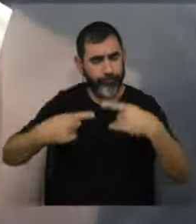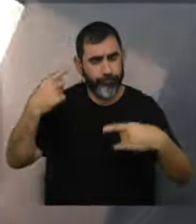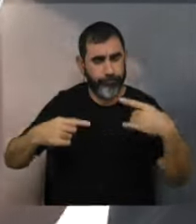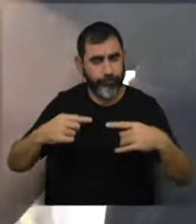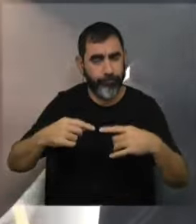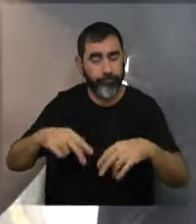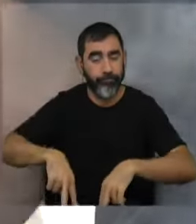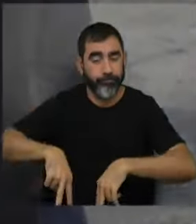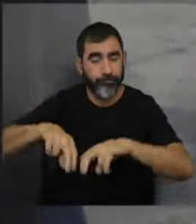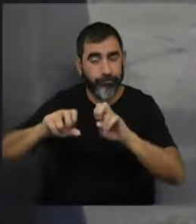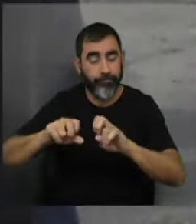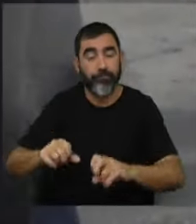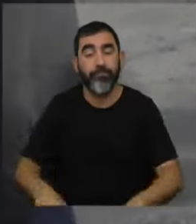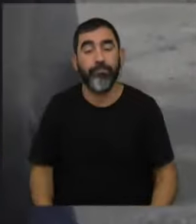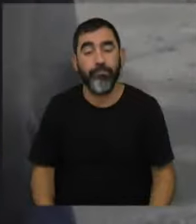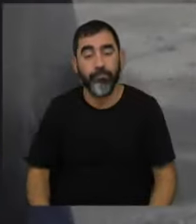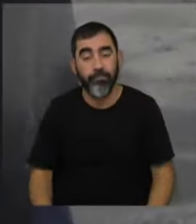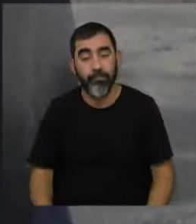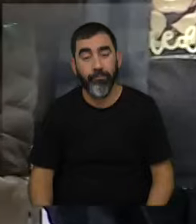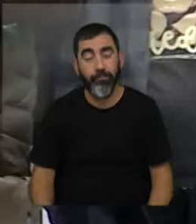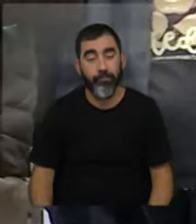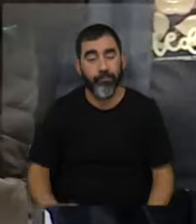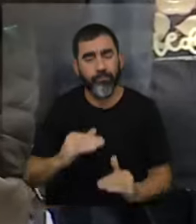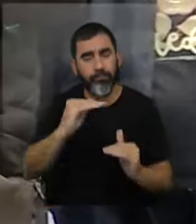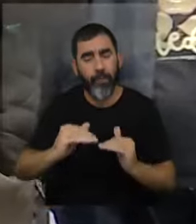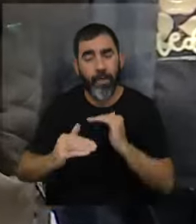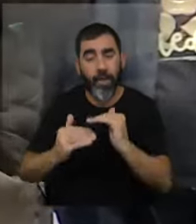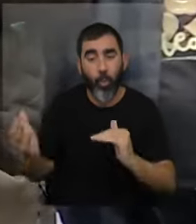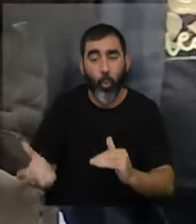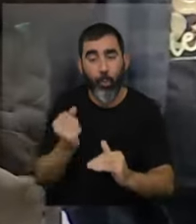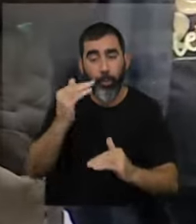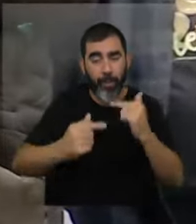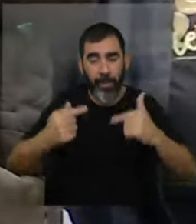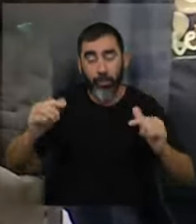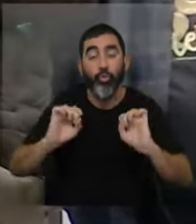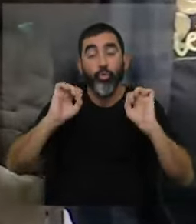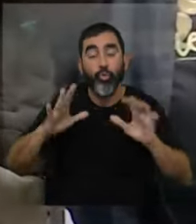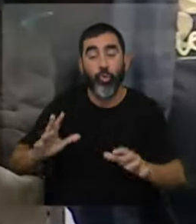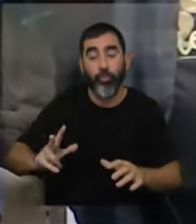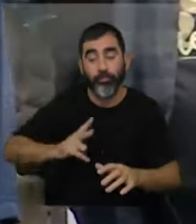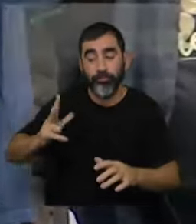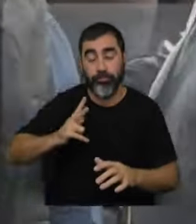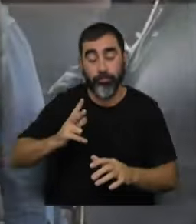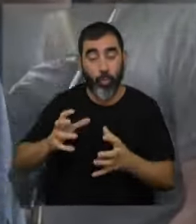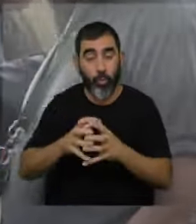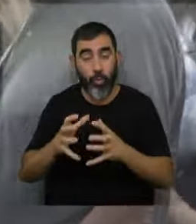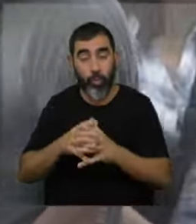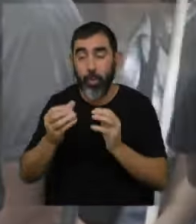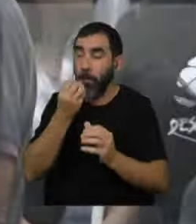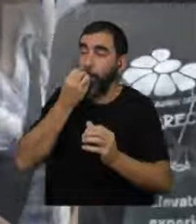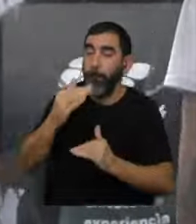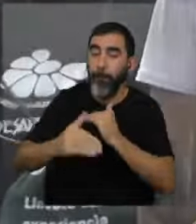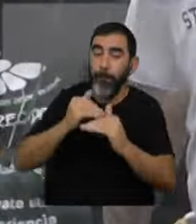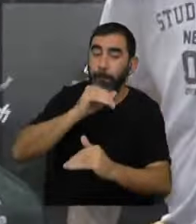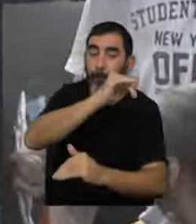instituto cuesta Duarte del pnt que el patrón de caída y recuperación fue heterogéneo y solo los hogares del Quintín más alto mostraron en el